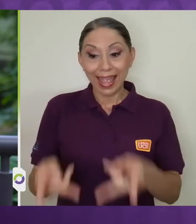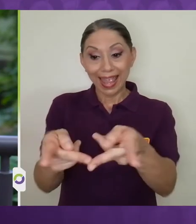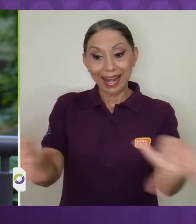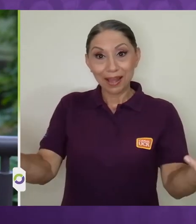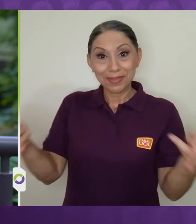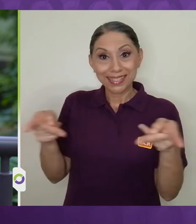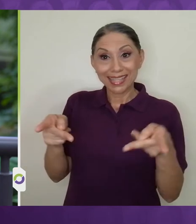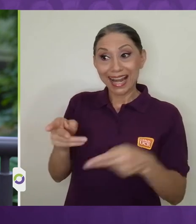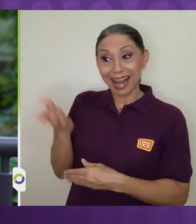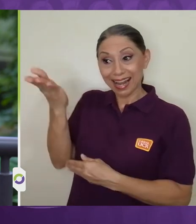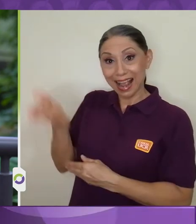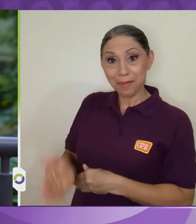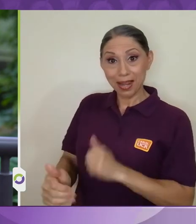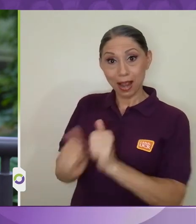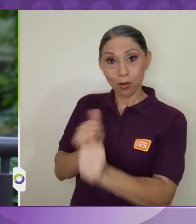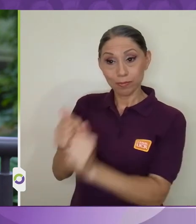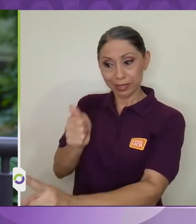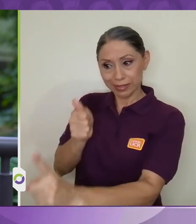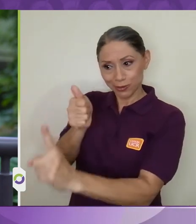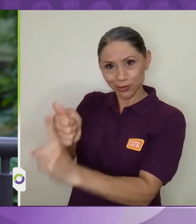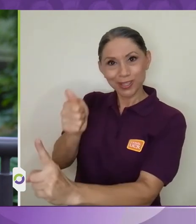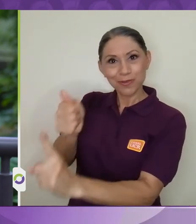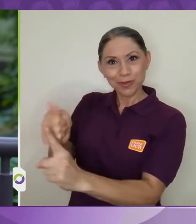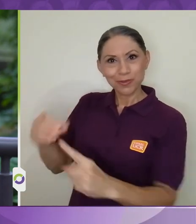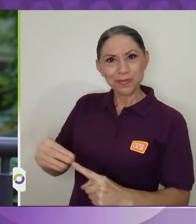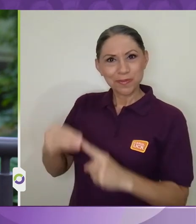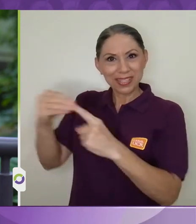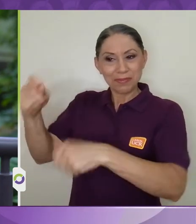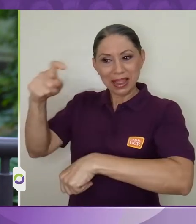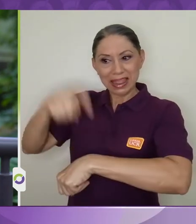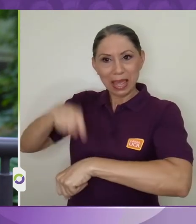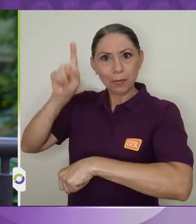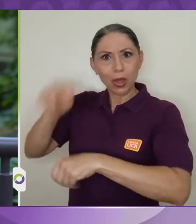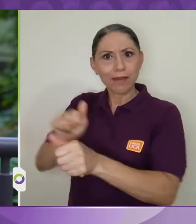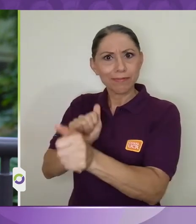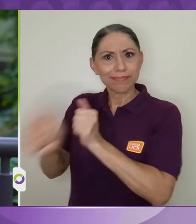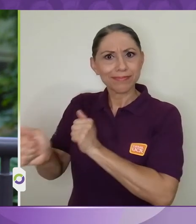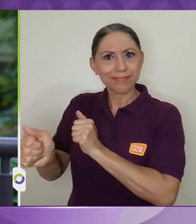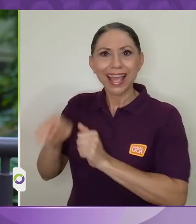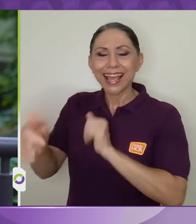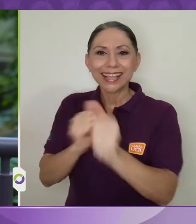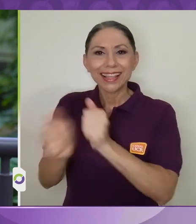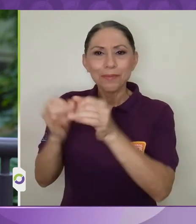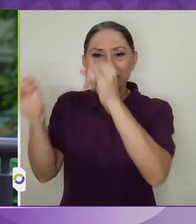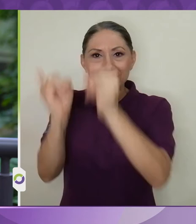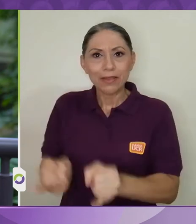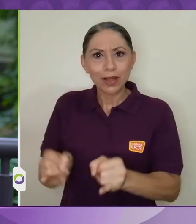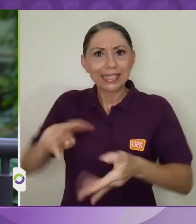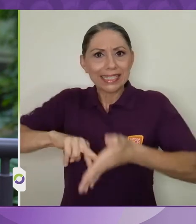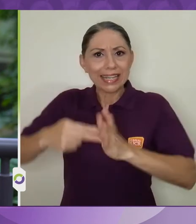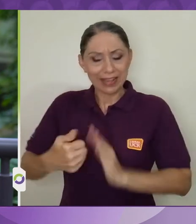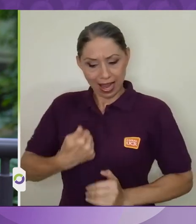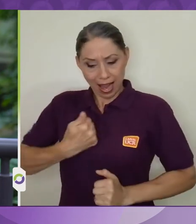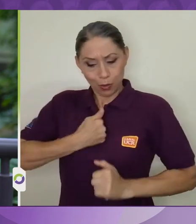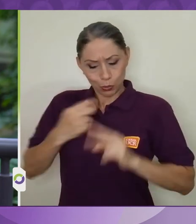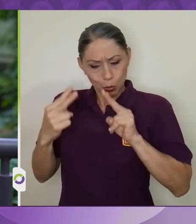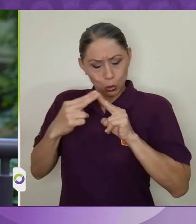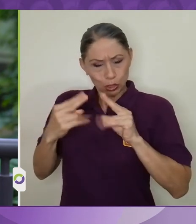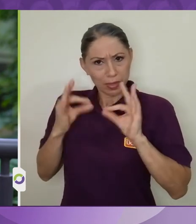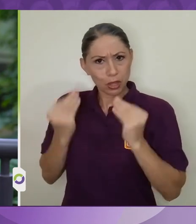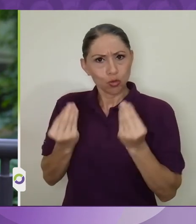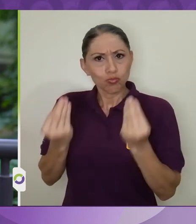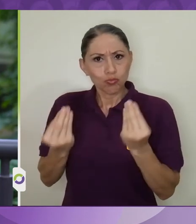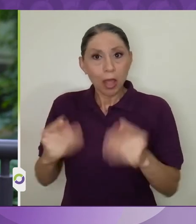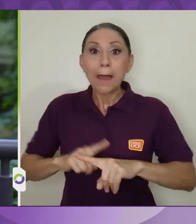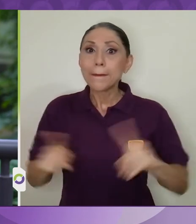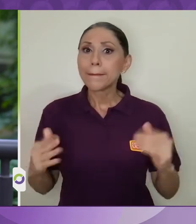En la piscina, Camila compite consigo misma como principal tiempo a superar. Este deporte individual implica mucho autoconocimiento,